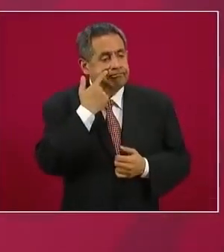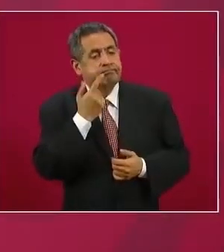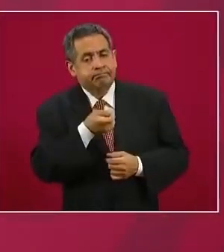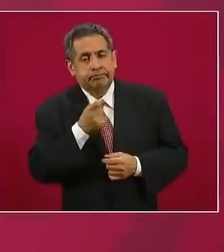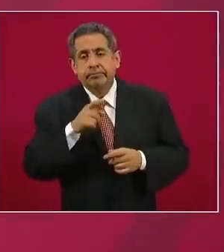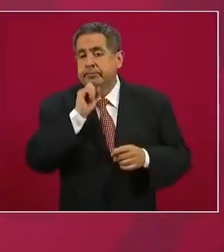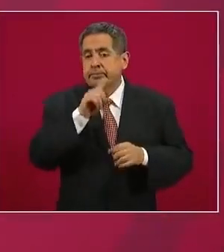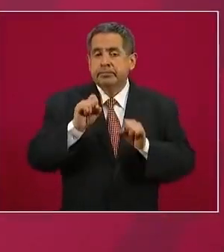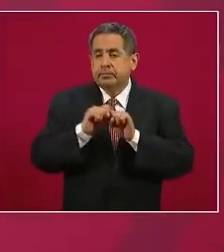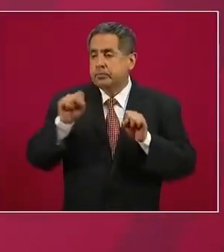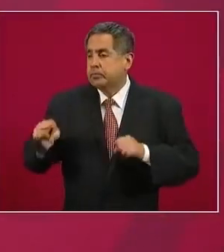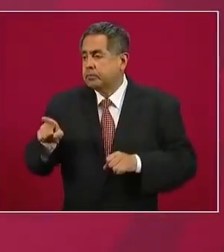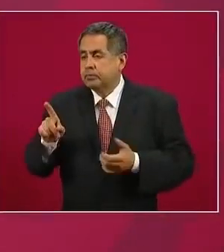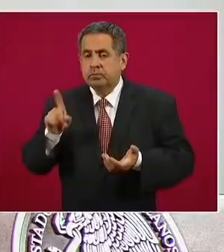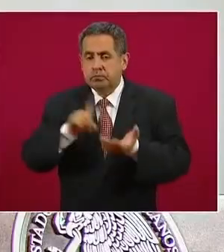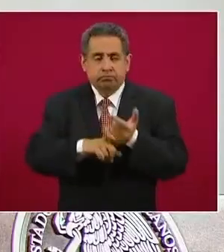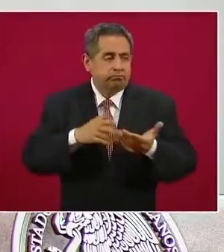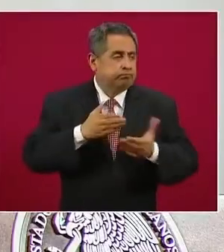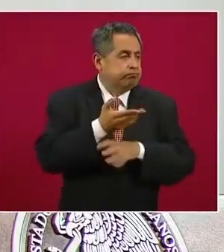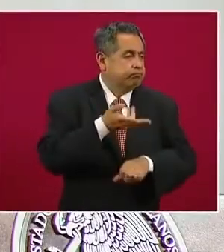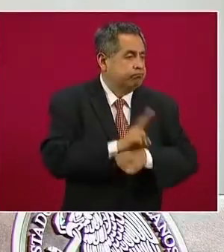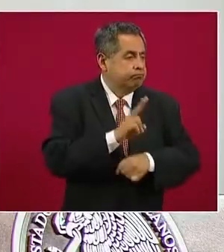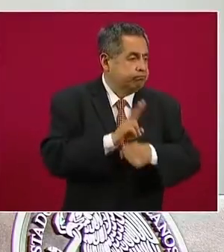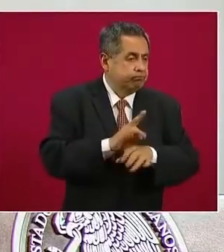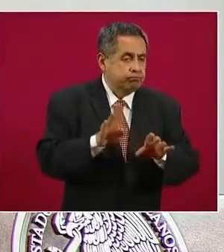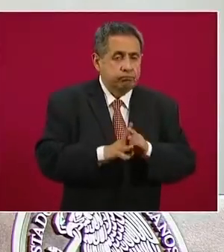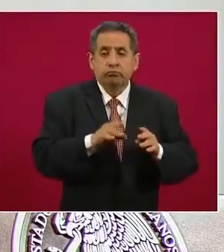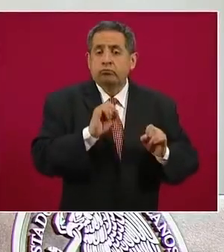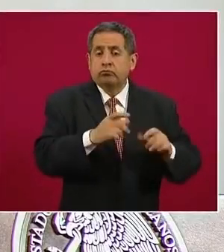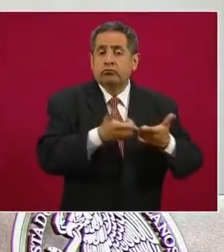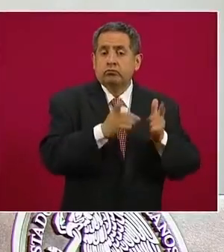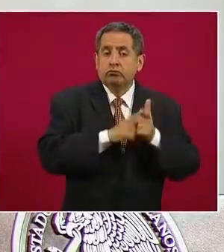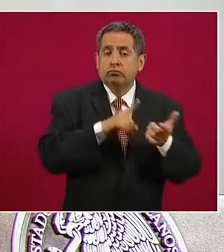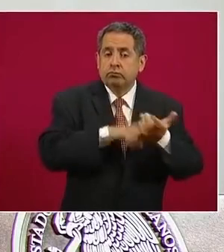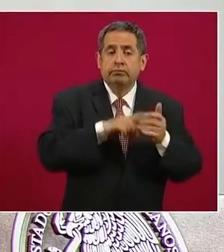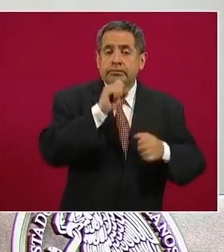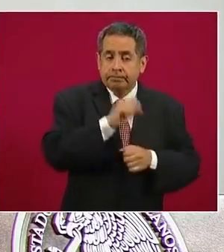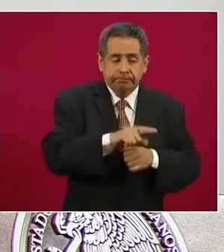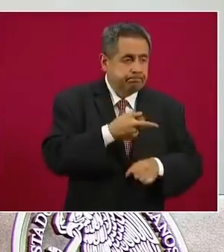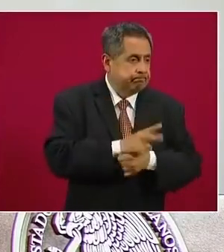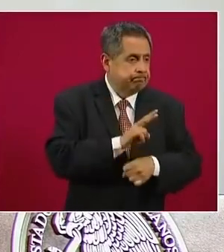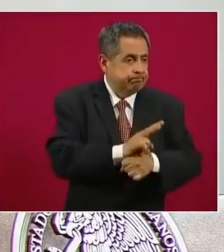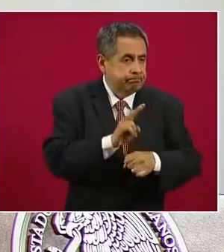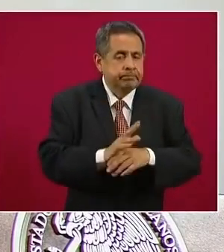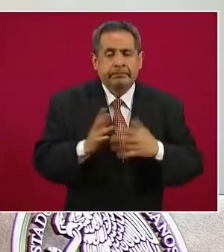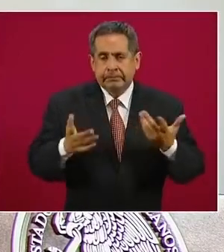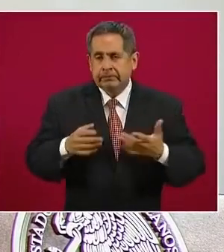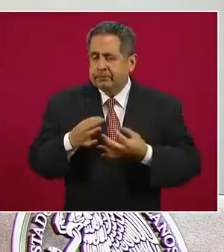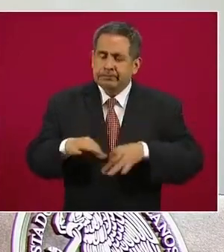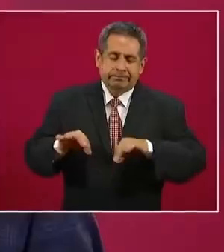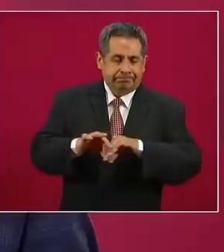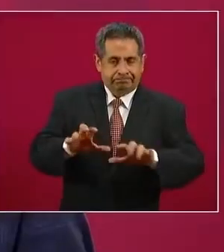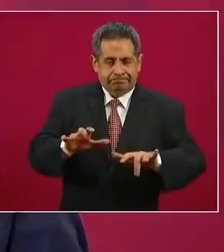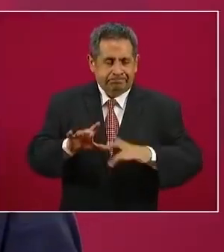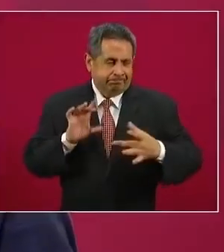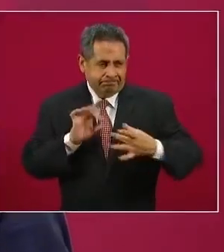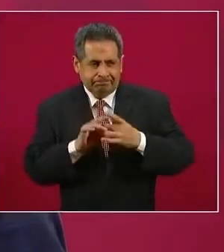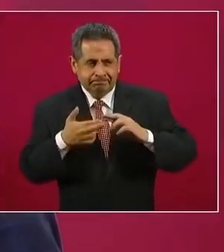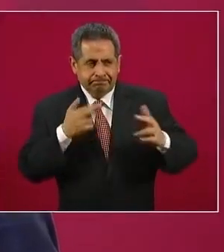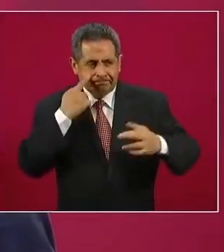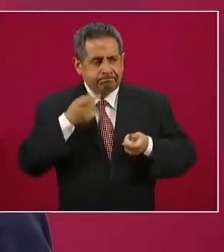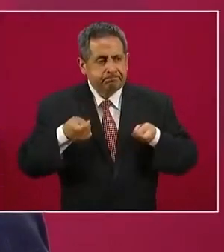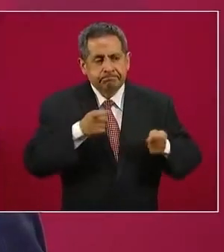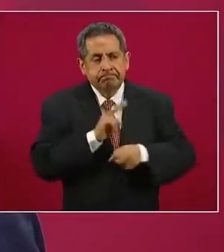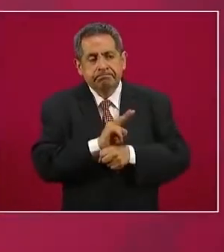generar un modelo de riesgo para detectar si hay dinero del narcotráfico en los procesos electorales hasta el momento se generó